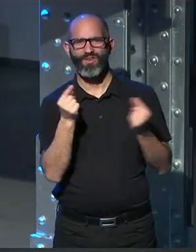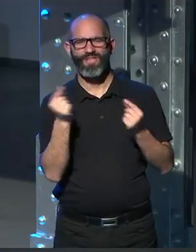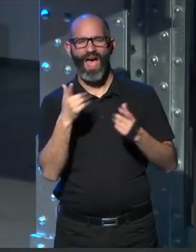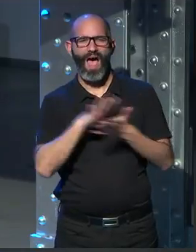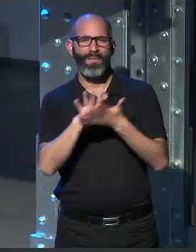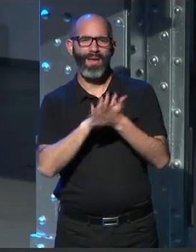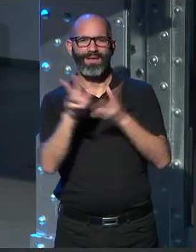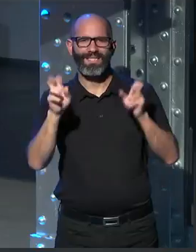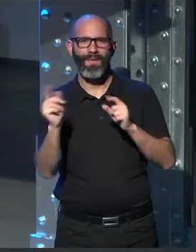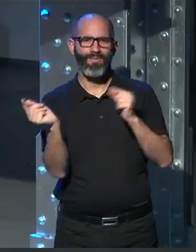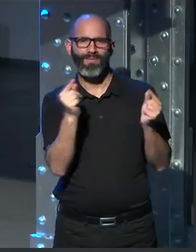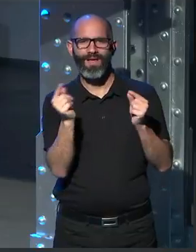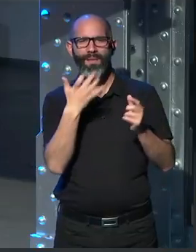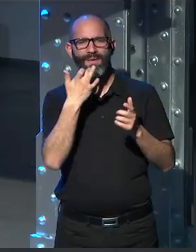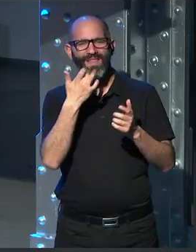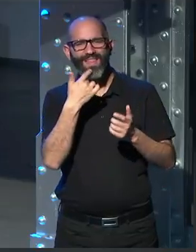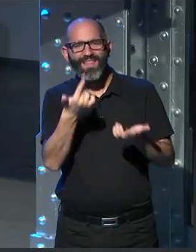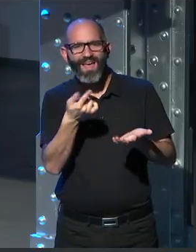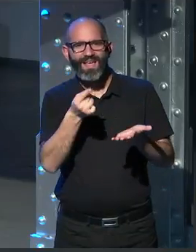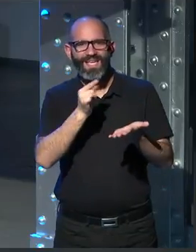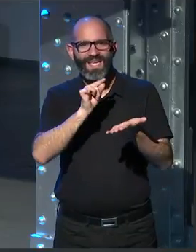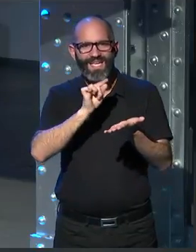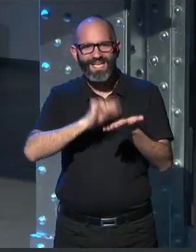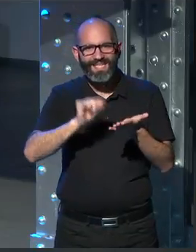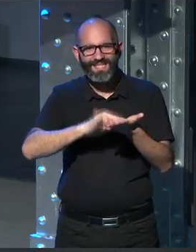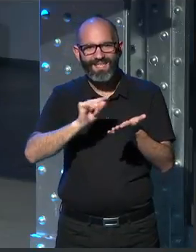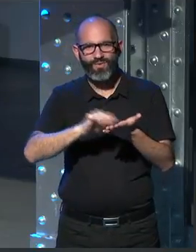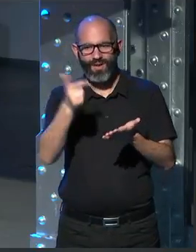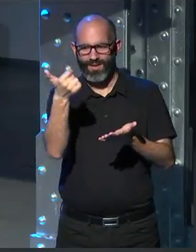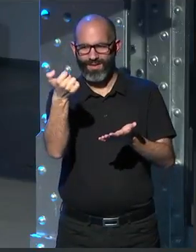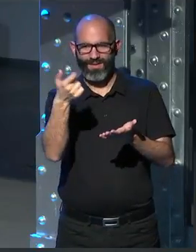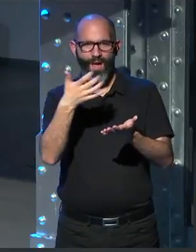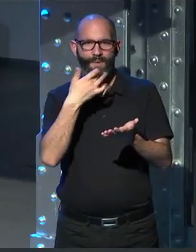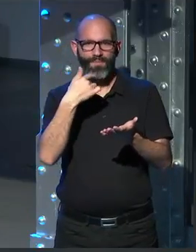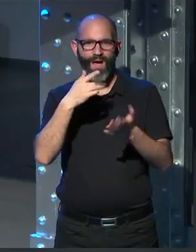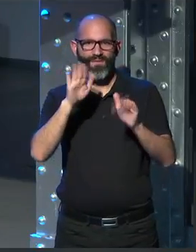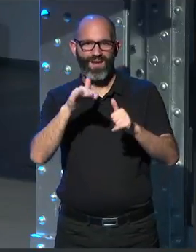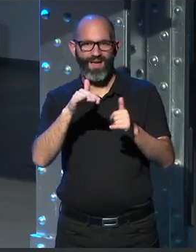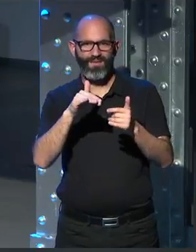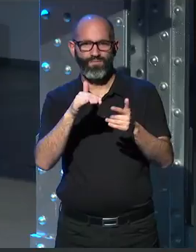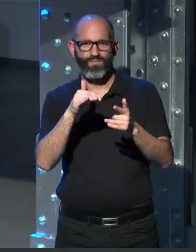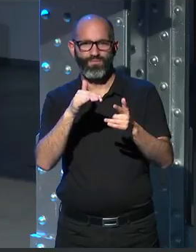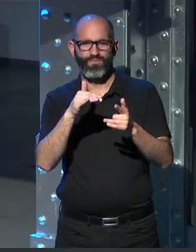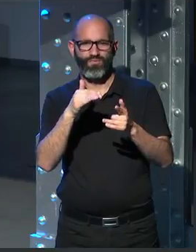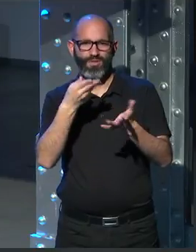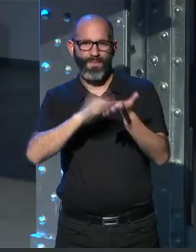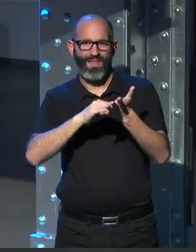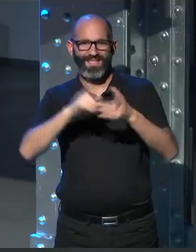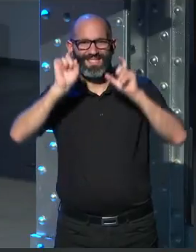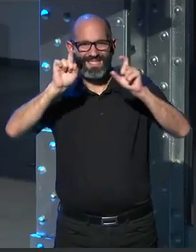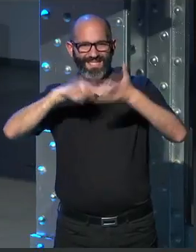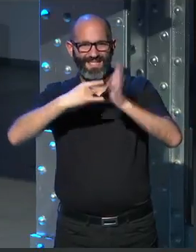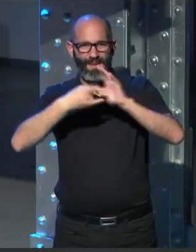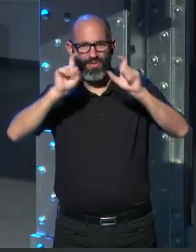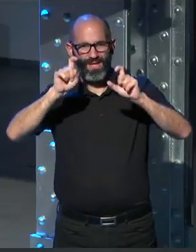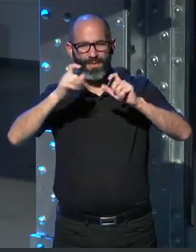si la escritura, el perder la escritura a mano, como lo estamos perdiendo en muchos aspectos en el sistema educativo,